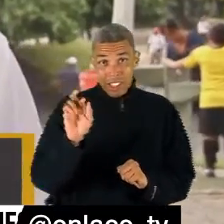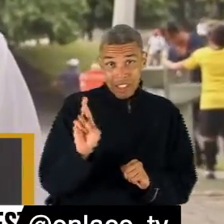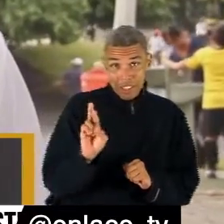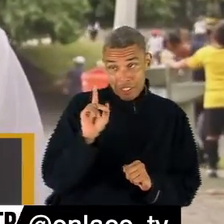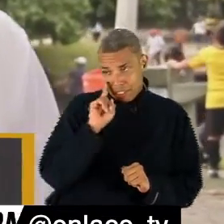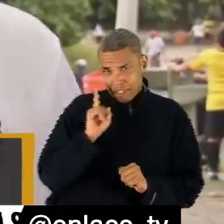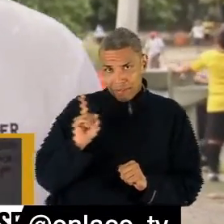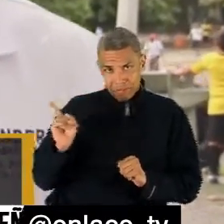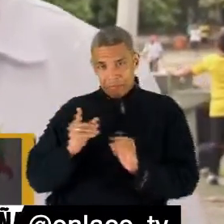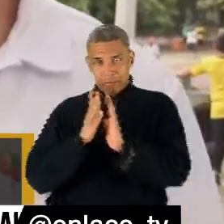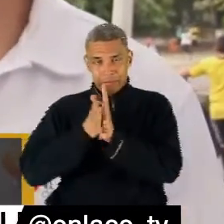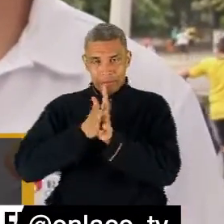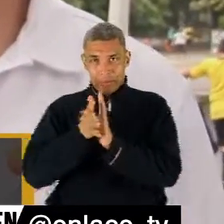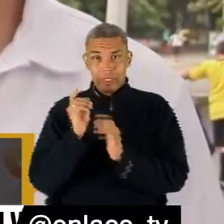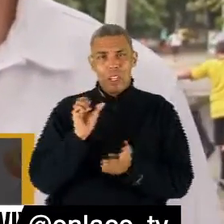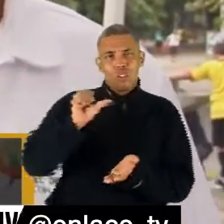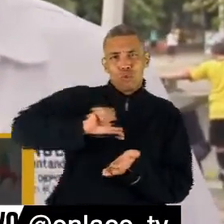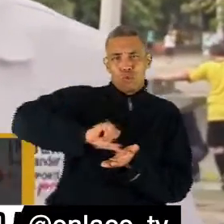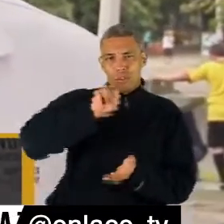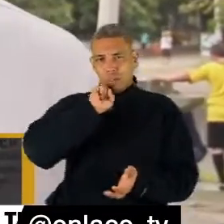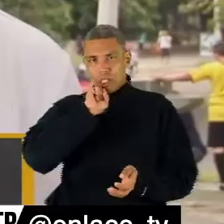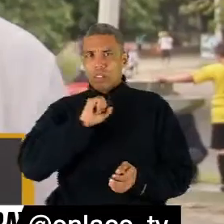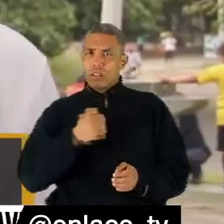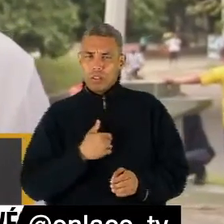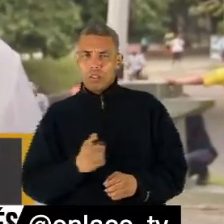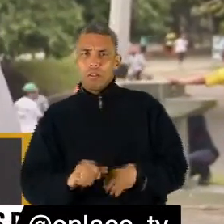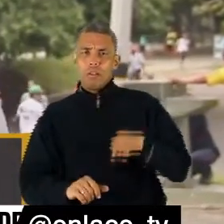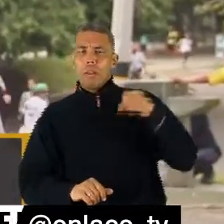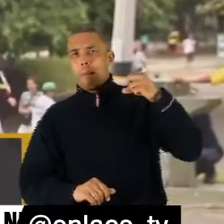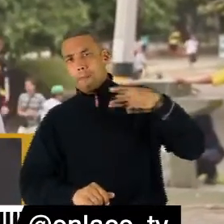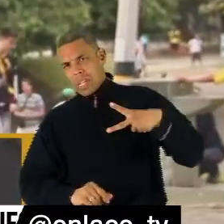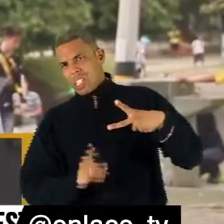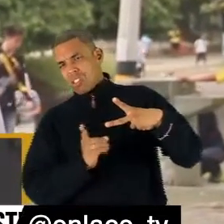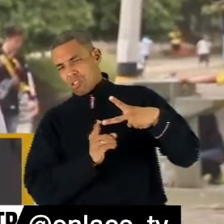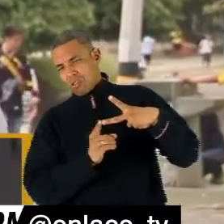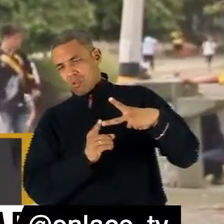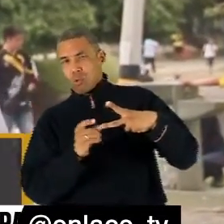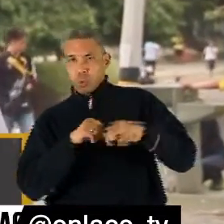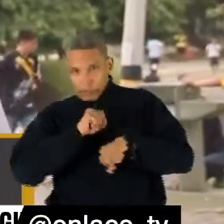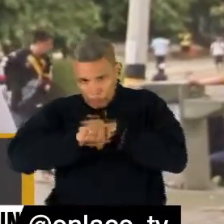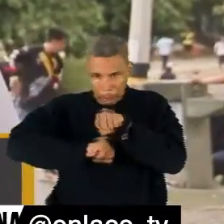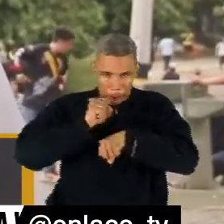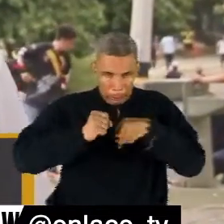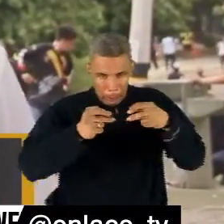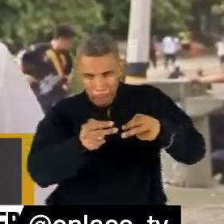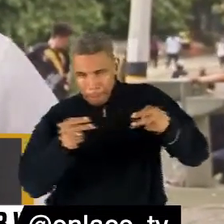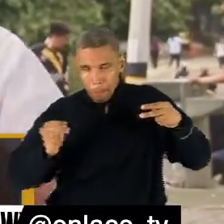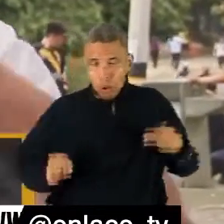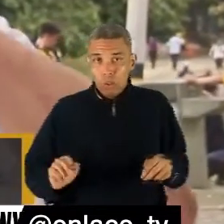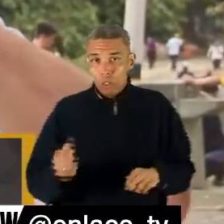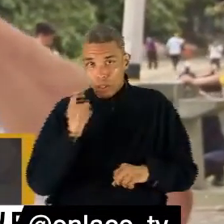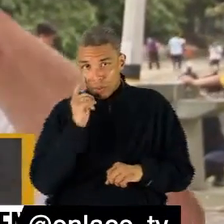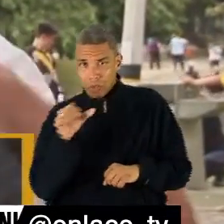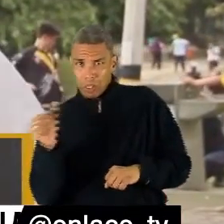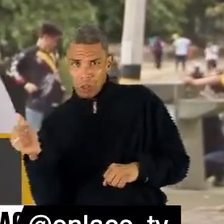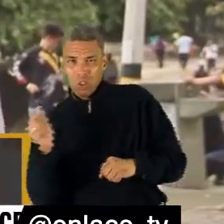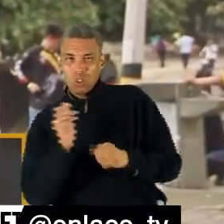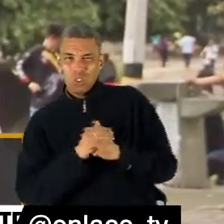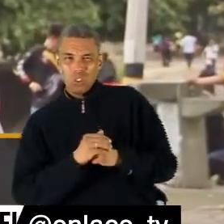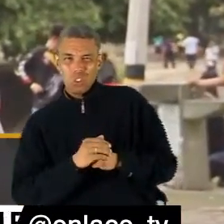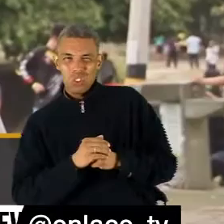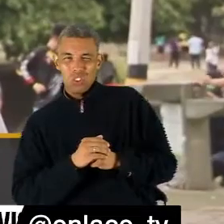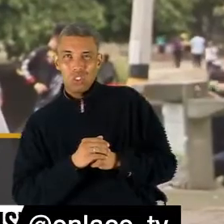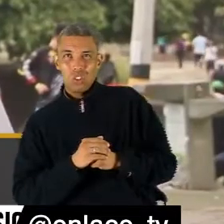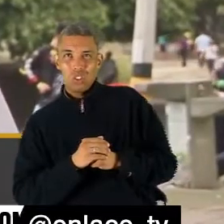uno, que es segundo, primero, segundo. En semis, en octavos quedé segundo, en cuartos